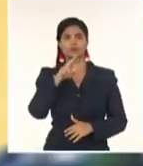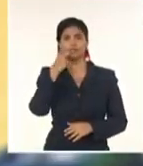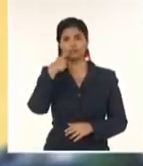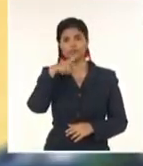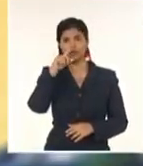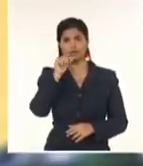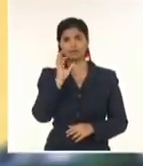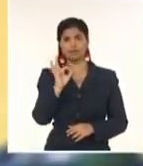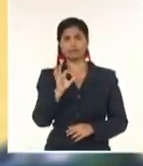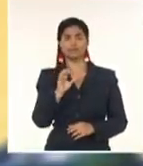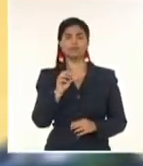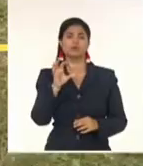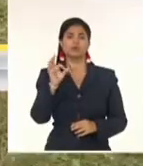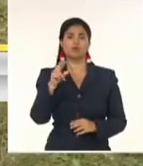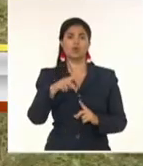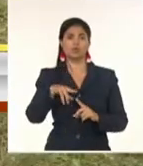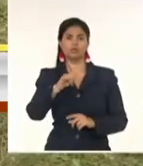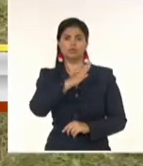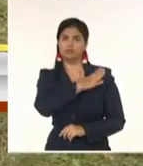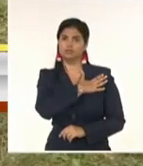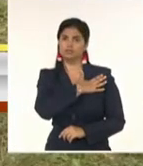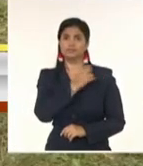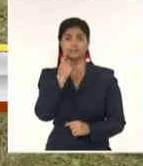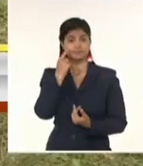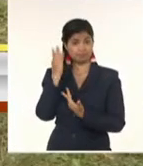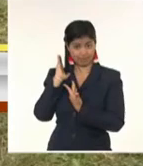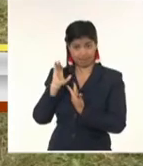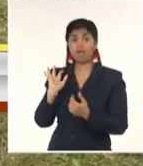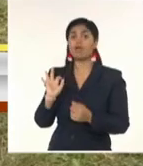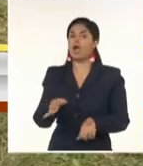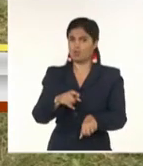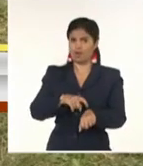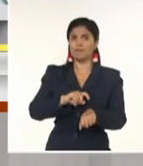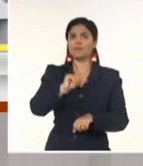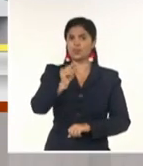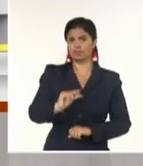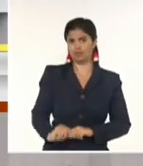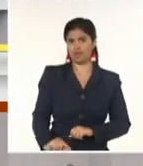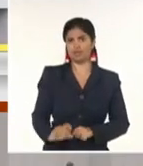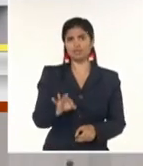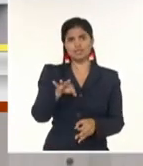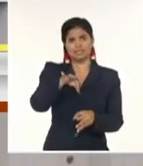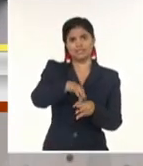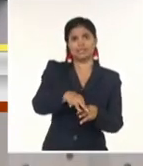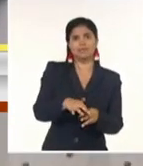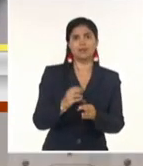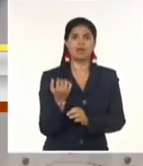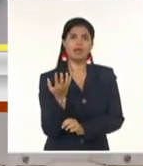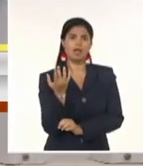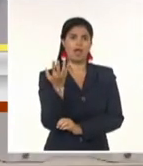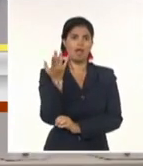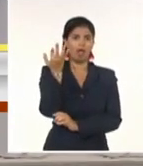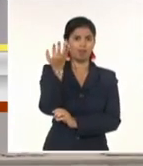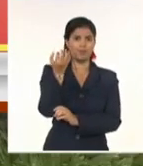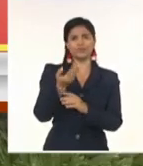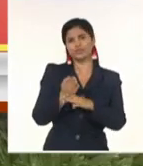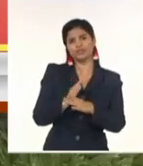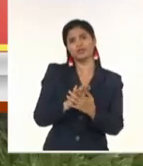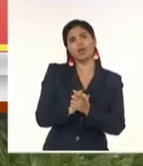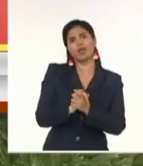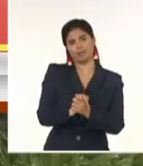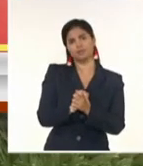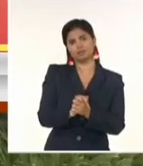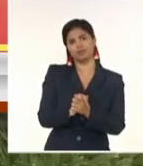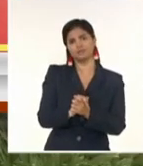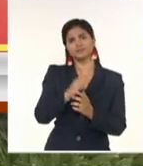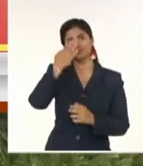Esto acontece ahora en Italia y fija una postura. Cuba robustece puentes culturales entre Europa, América Latina y el Caribe. Y es que sesiona el